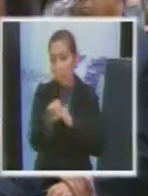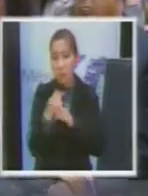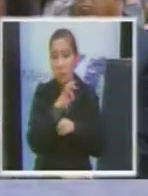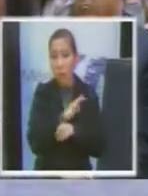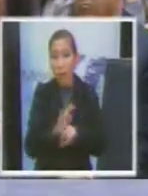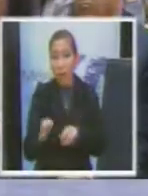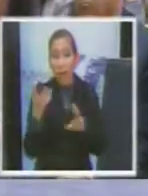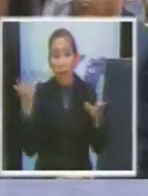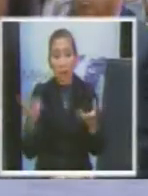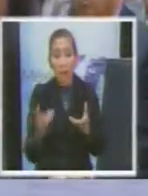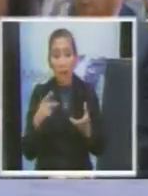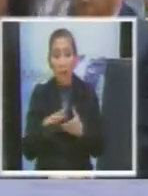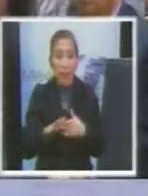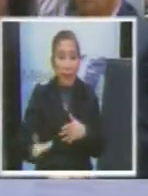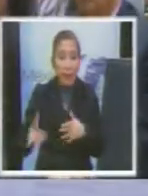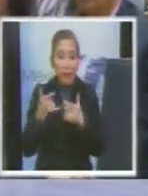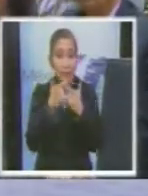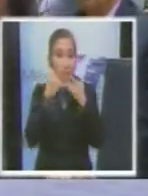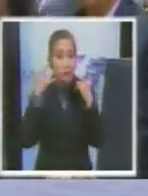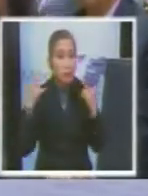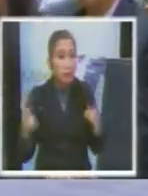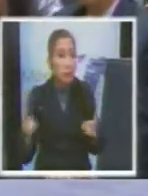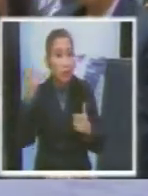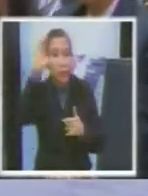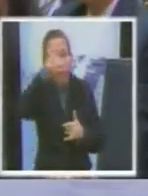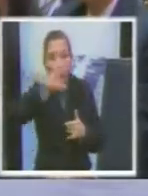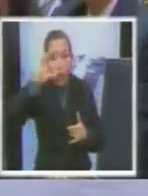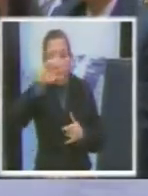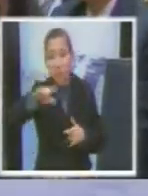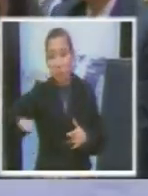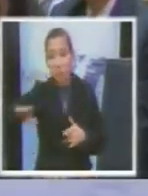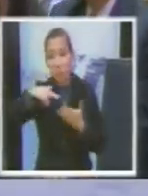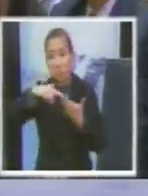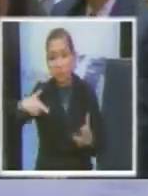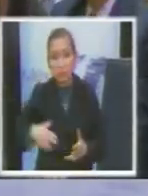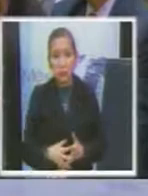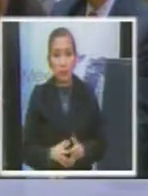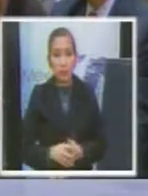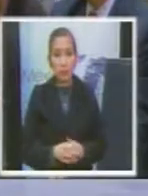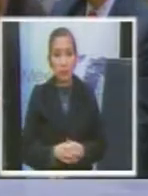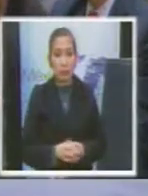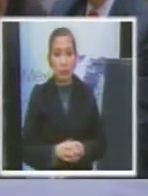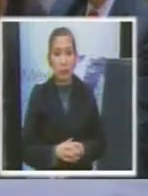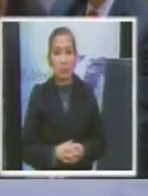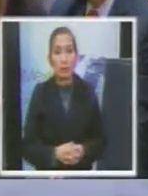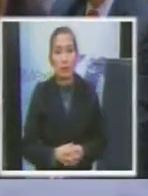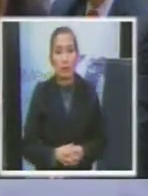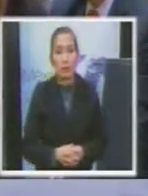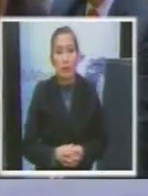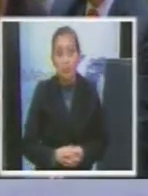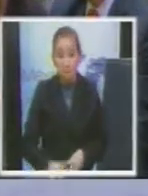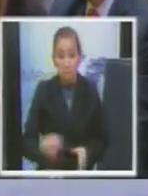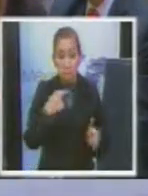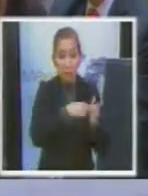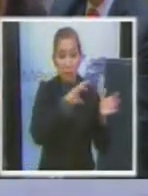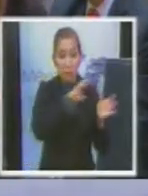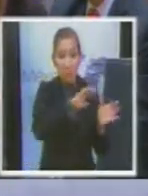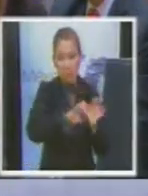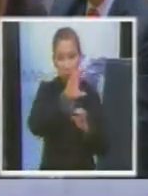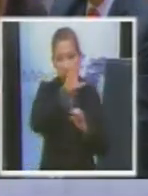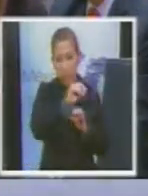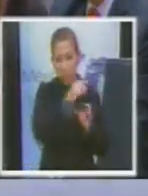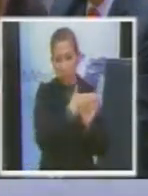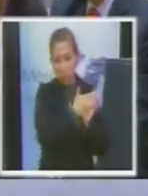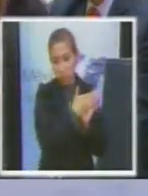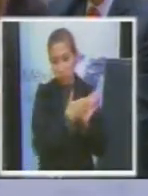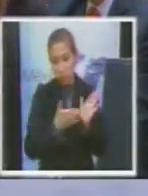pueda celebrarse la dimensión histórica y cultural de dicha relación. La década de los 90, como ya se señaló,